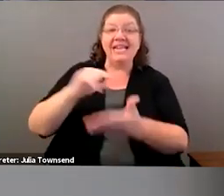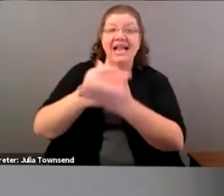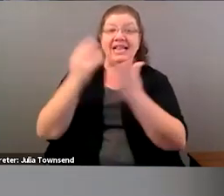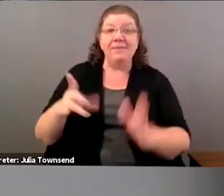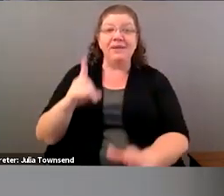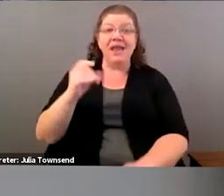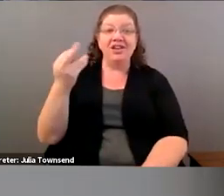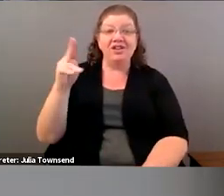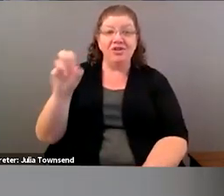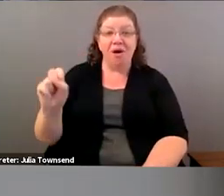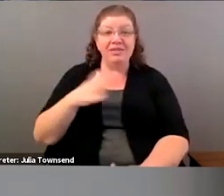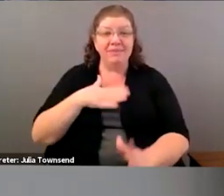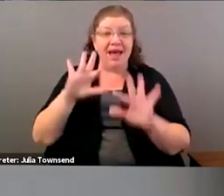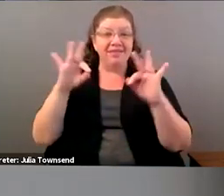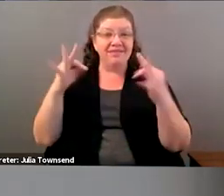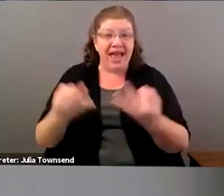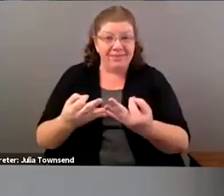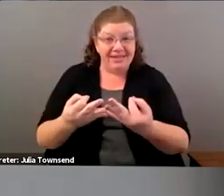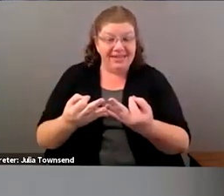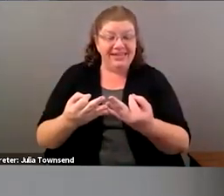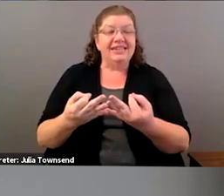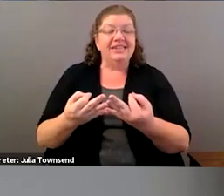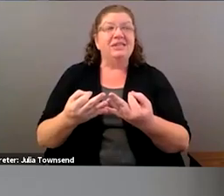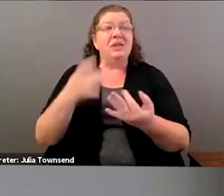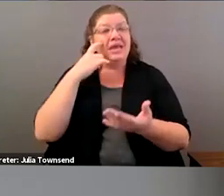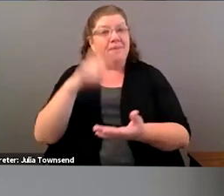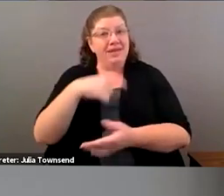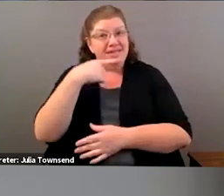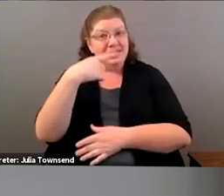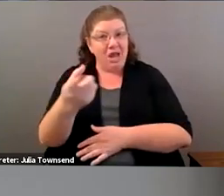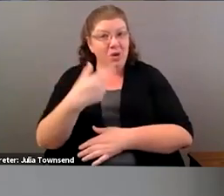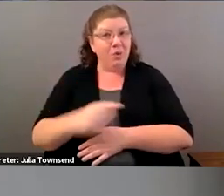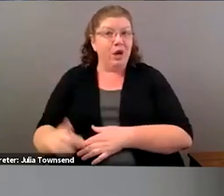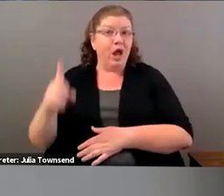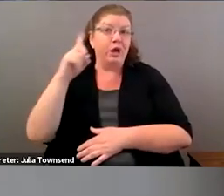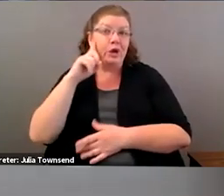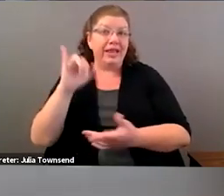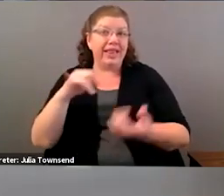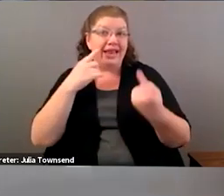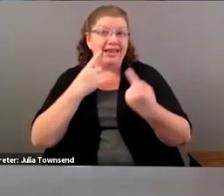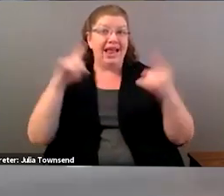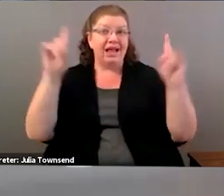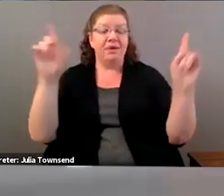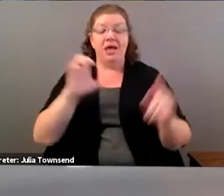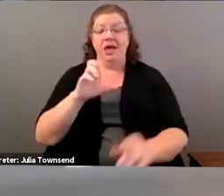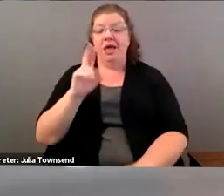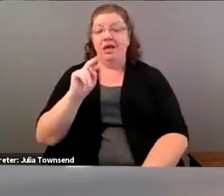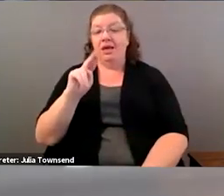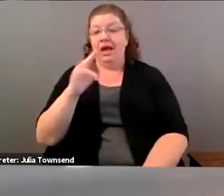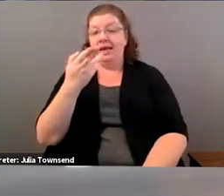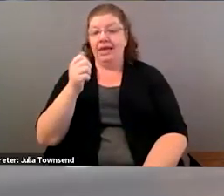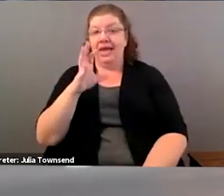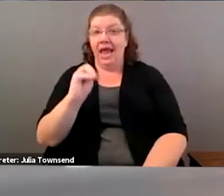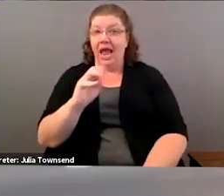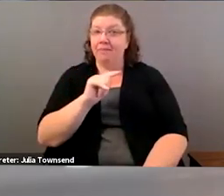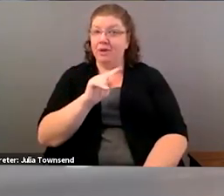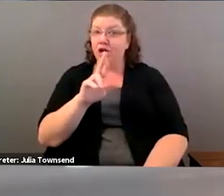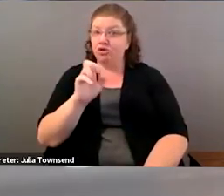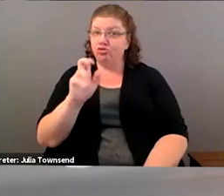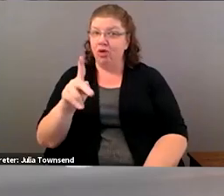todos en mi familia entonces cuando escuché este anuncio sobre la